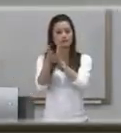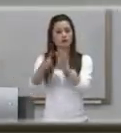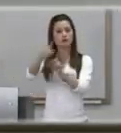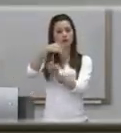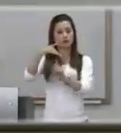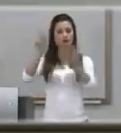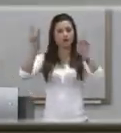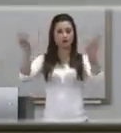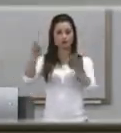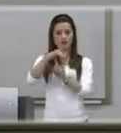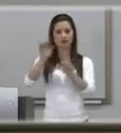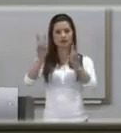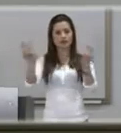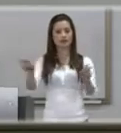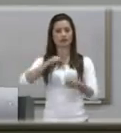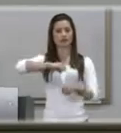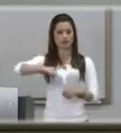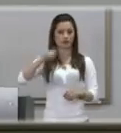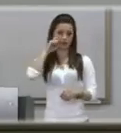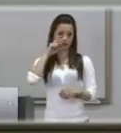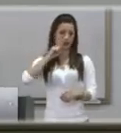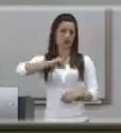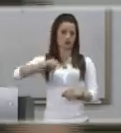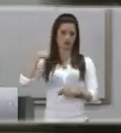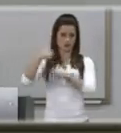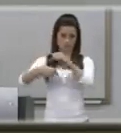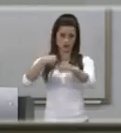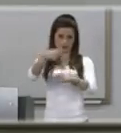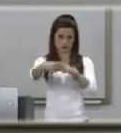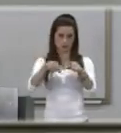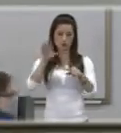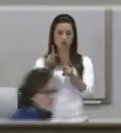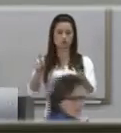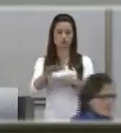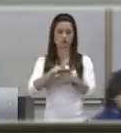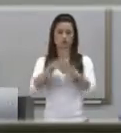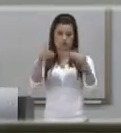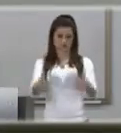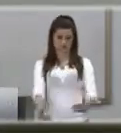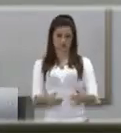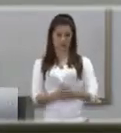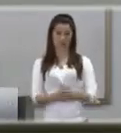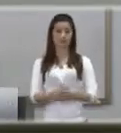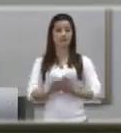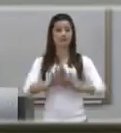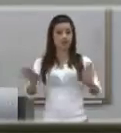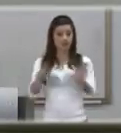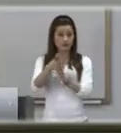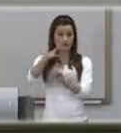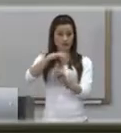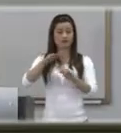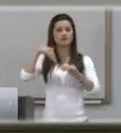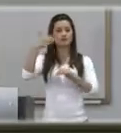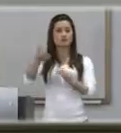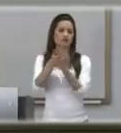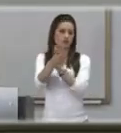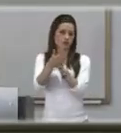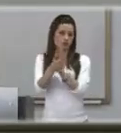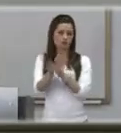tema específico de derechos sexuales y reproductivos de las personas con discapacidad, luego presentaremos los resultados